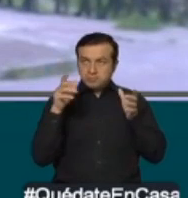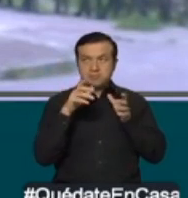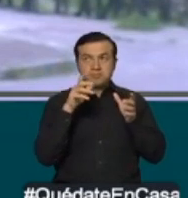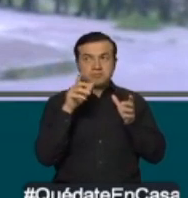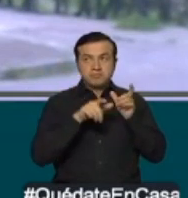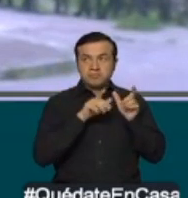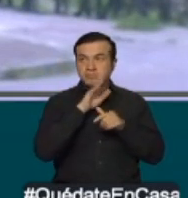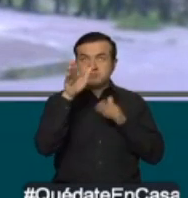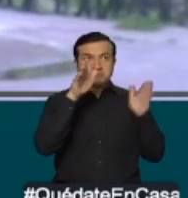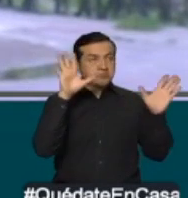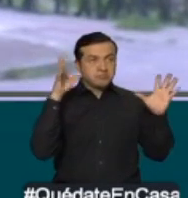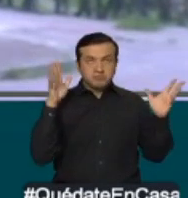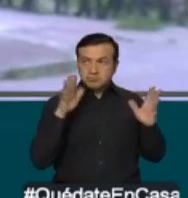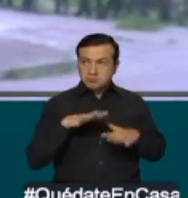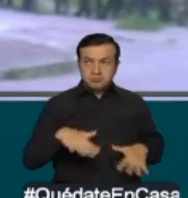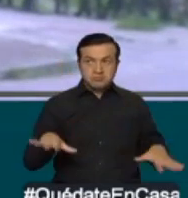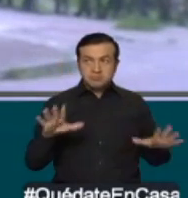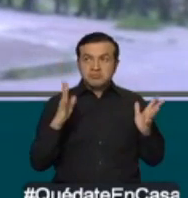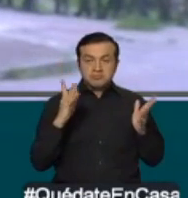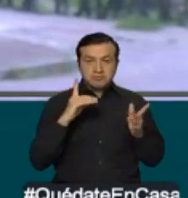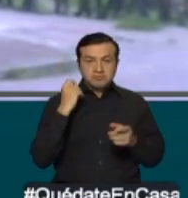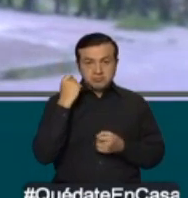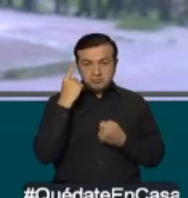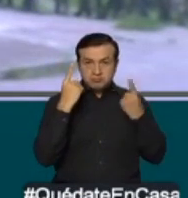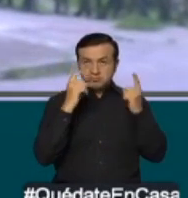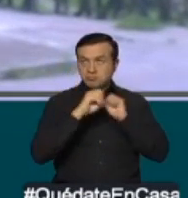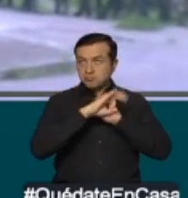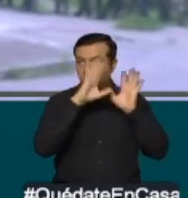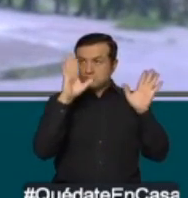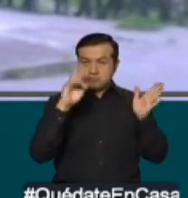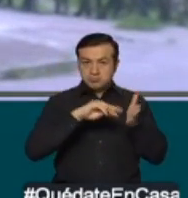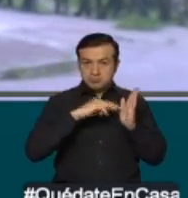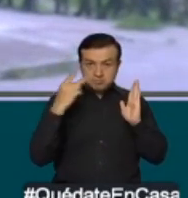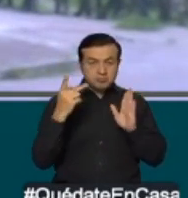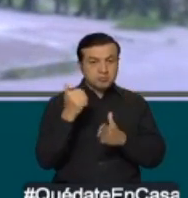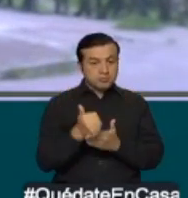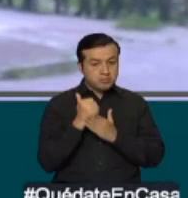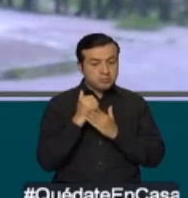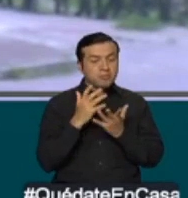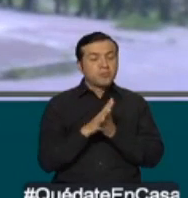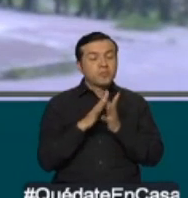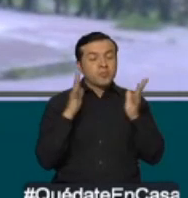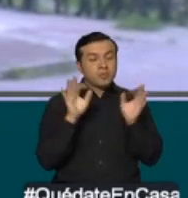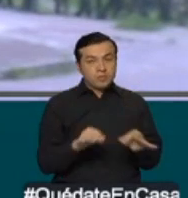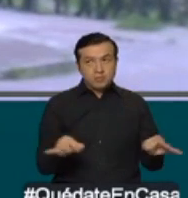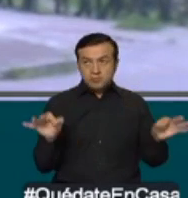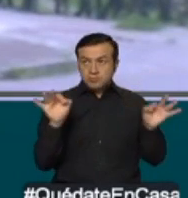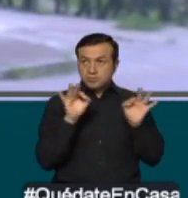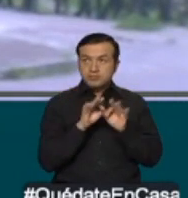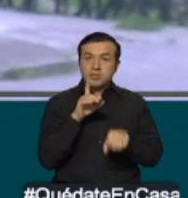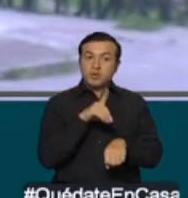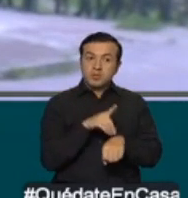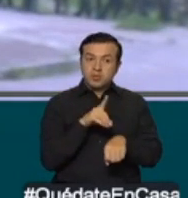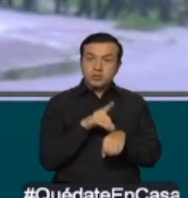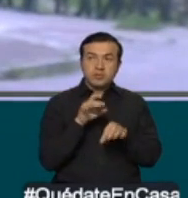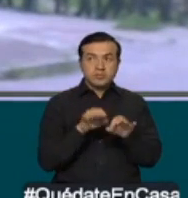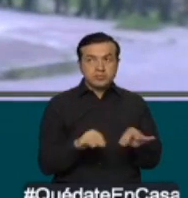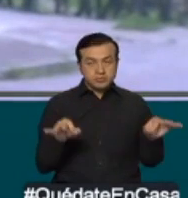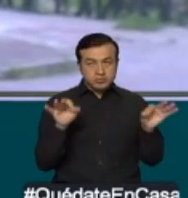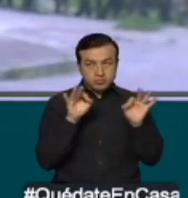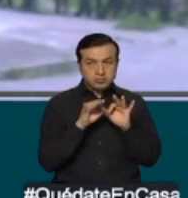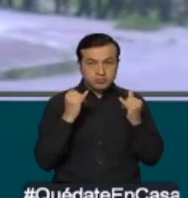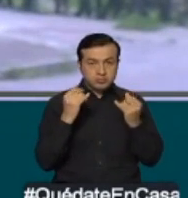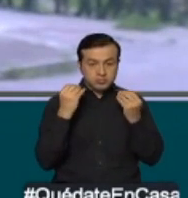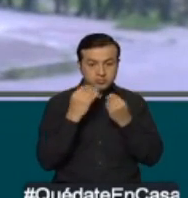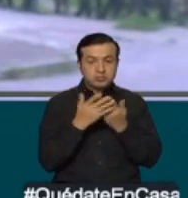desplazamientos en nuestros mapas de calor hay que dejar claro que la tecnología es muy útil en estos casos los médicos son importantísimos lo que